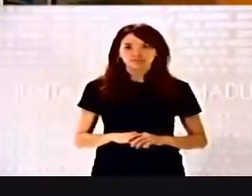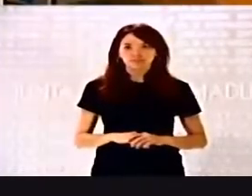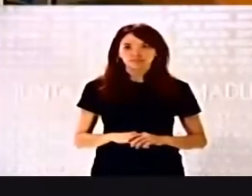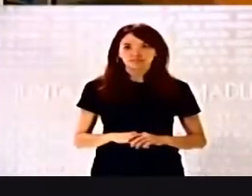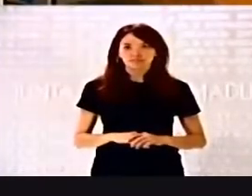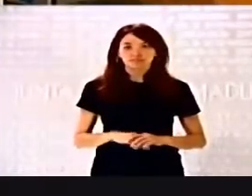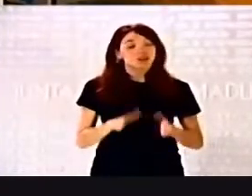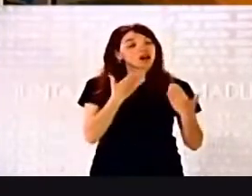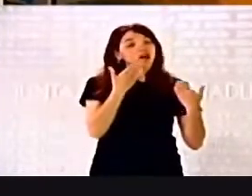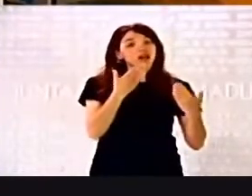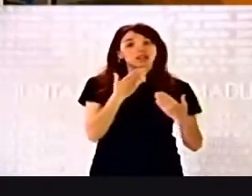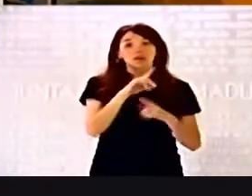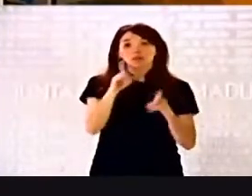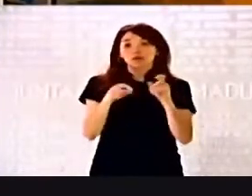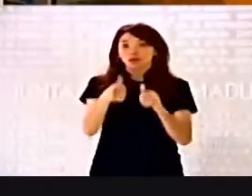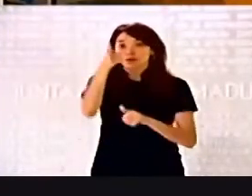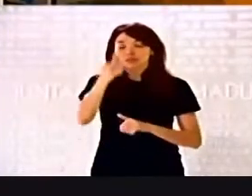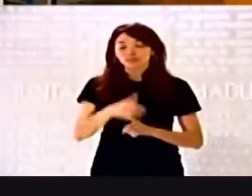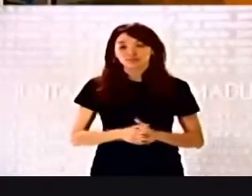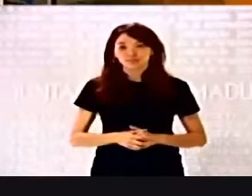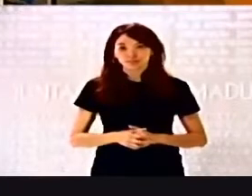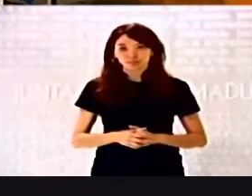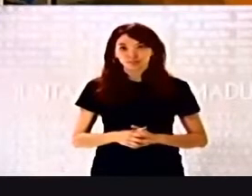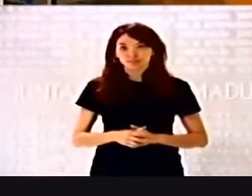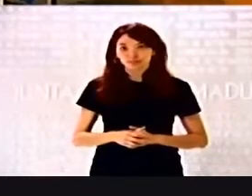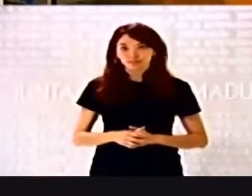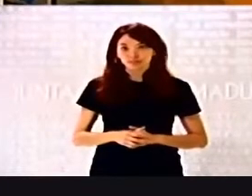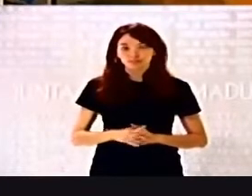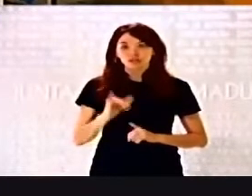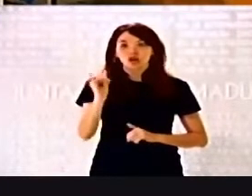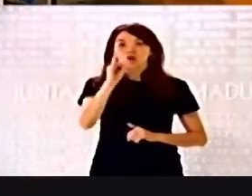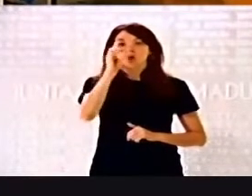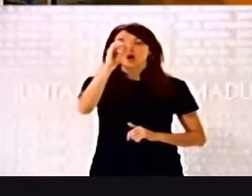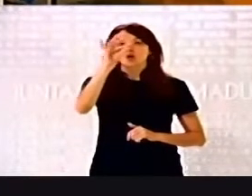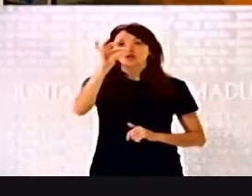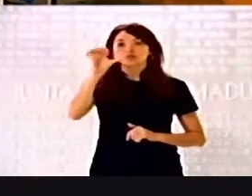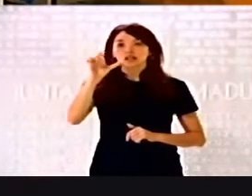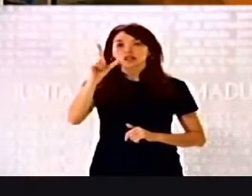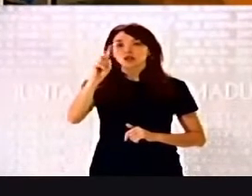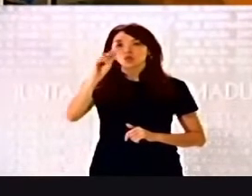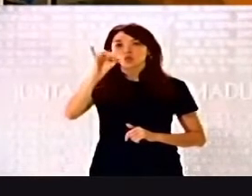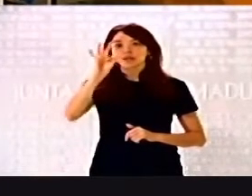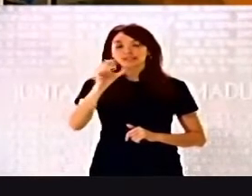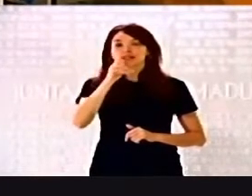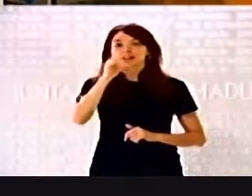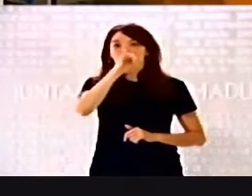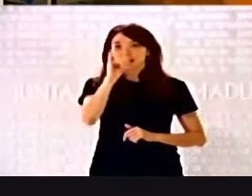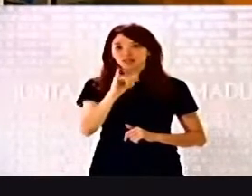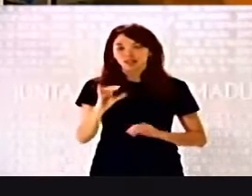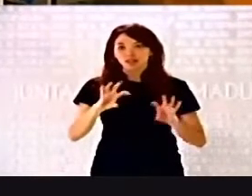Gracias, Fabián. ¿Alguna pregunta más? Sí, José Luis Hernández, de Cadena SER.